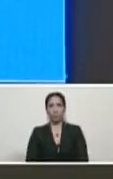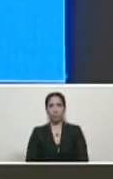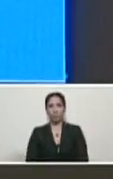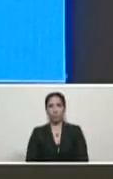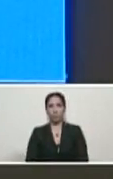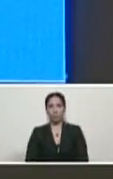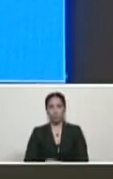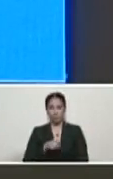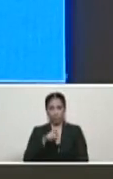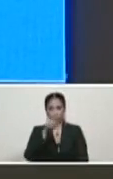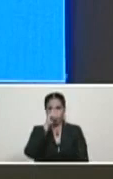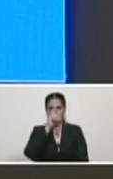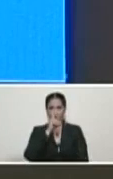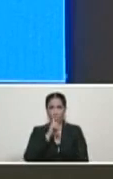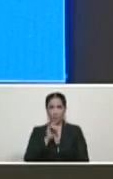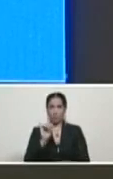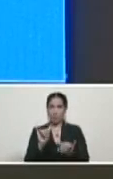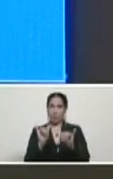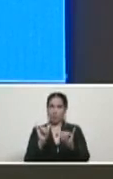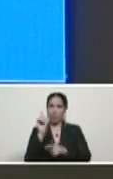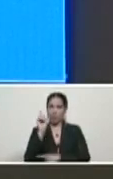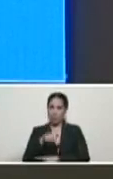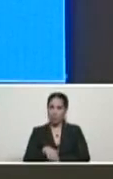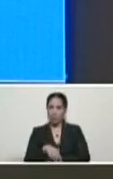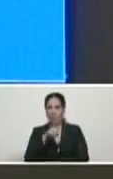Ese año también fue el año de la